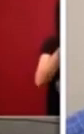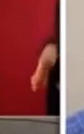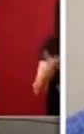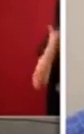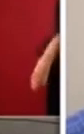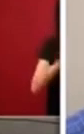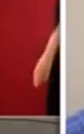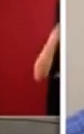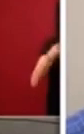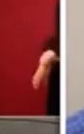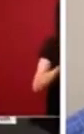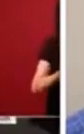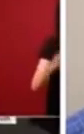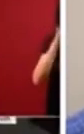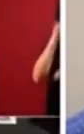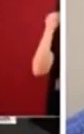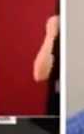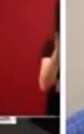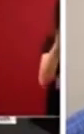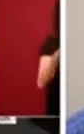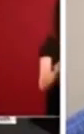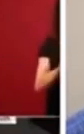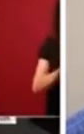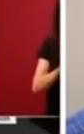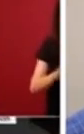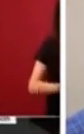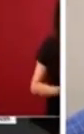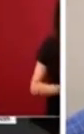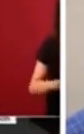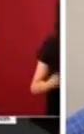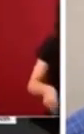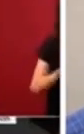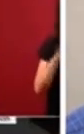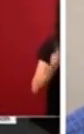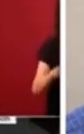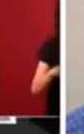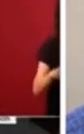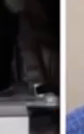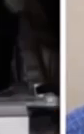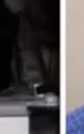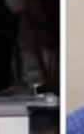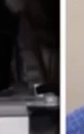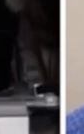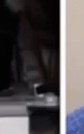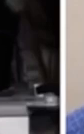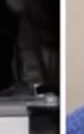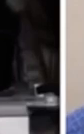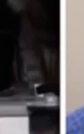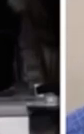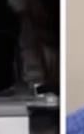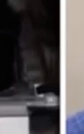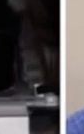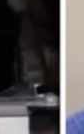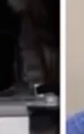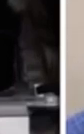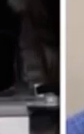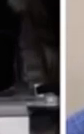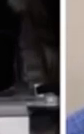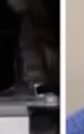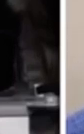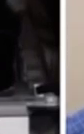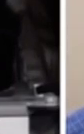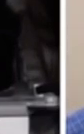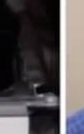que es la que se viene aplicando desde hace algunos días por todo esto que desafortunadamente está sucediendo en el estado de hidalgo y estas